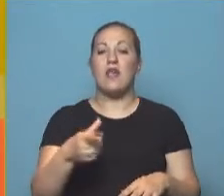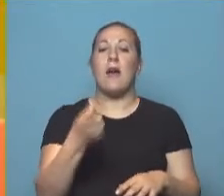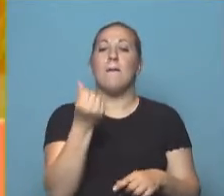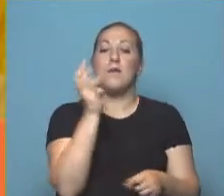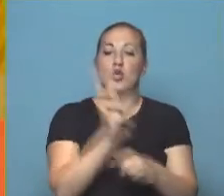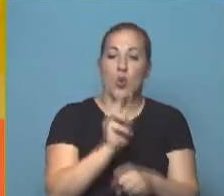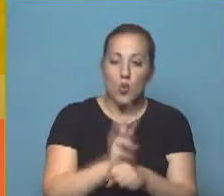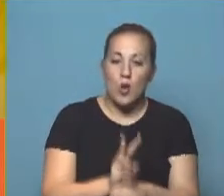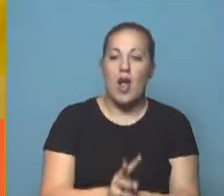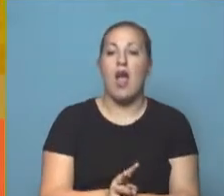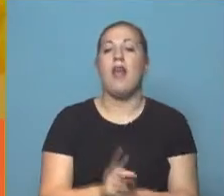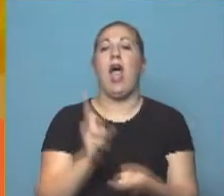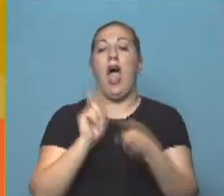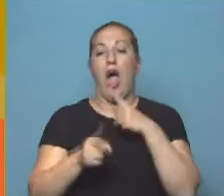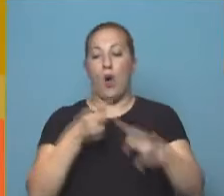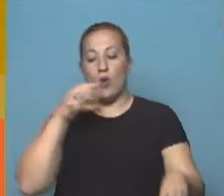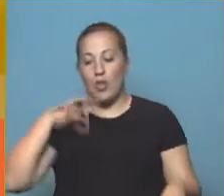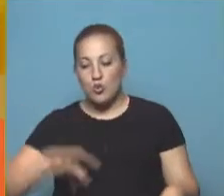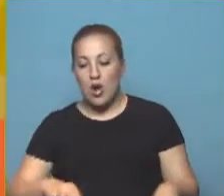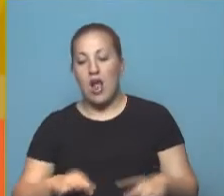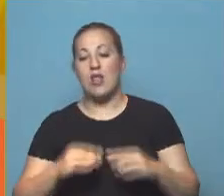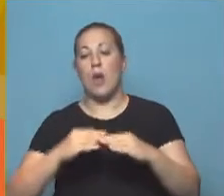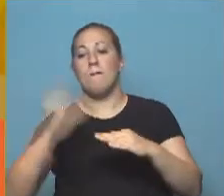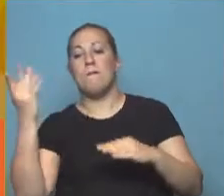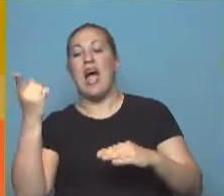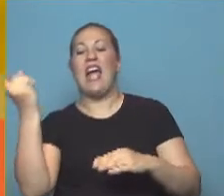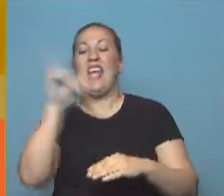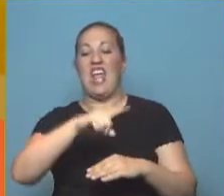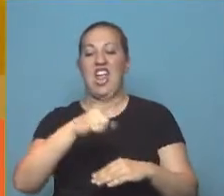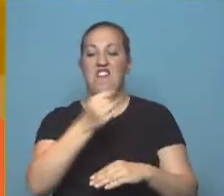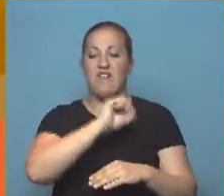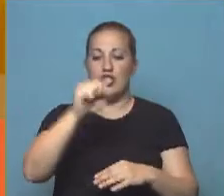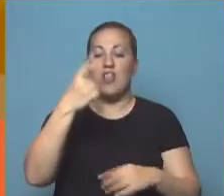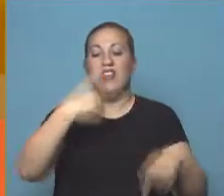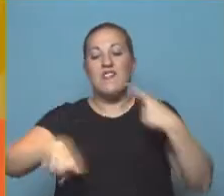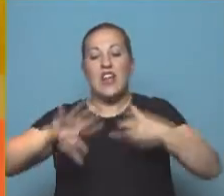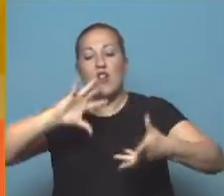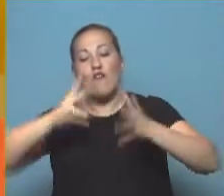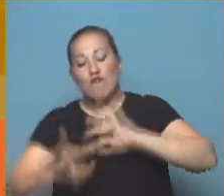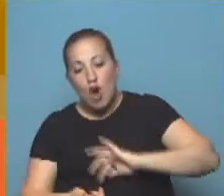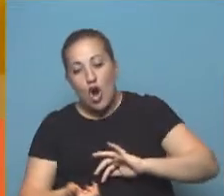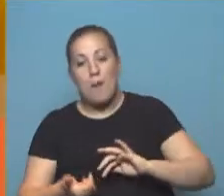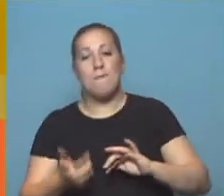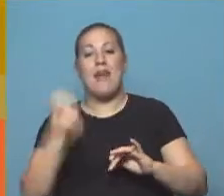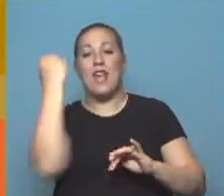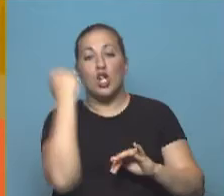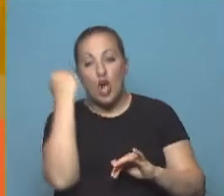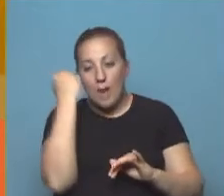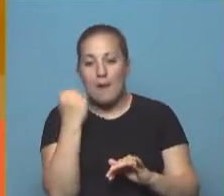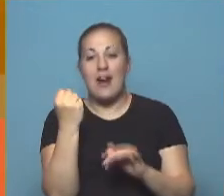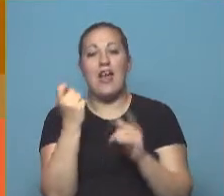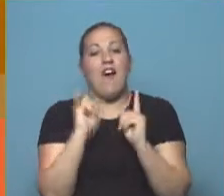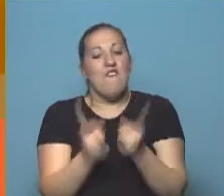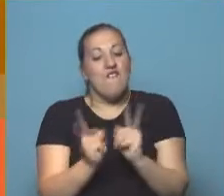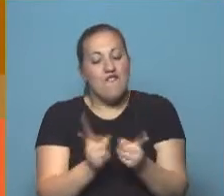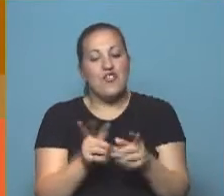cuidado, acuerdos con paritarias que cerraron por encima de la inflación, distintos mecanismos de intervención económica del Estado sobre la economía que contuvieron esa